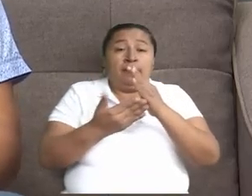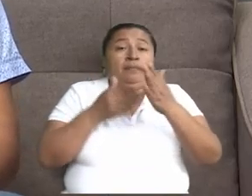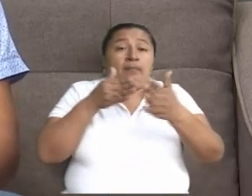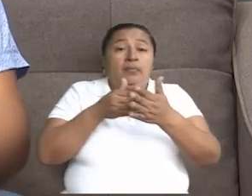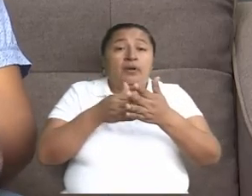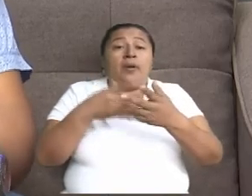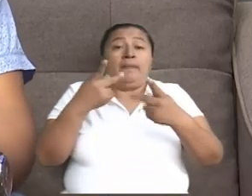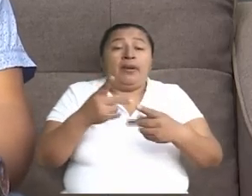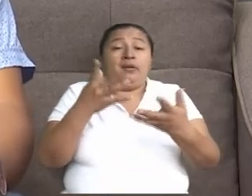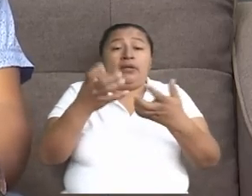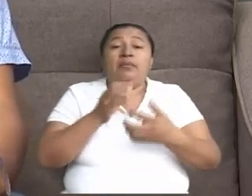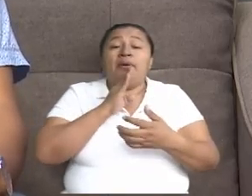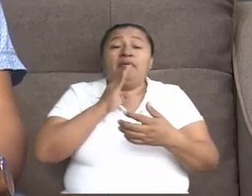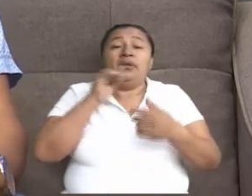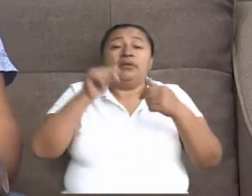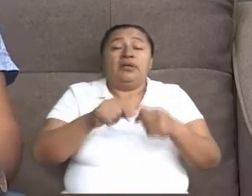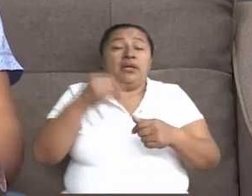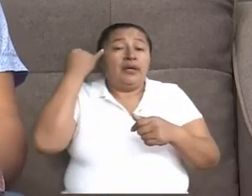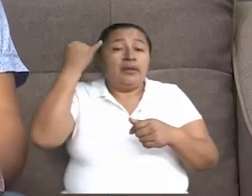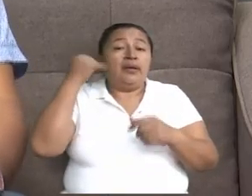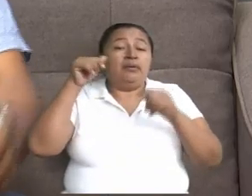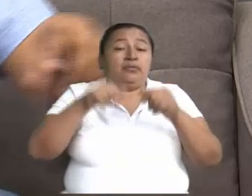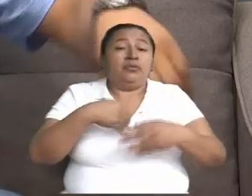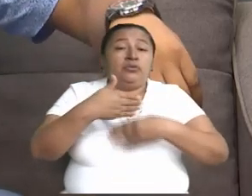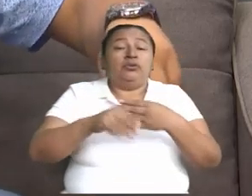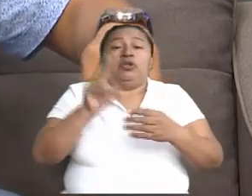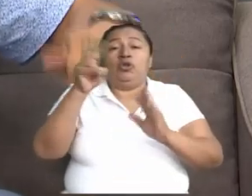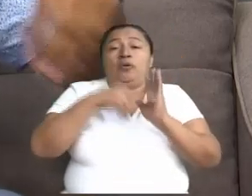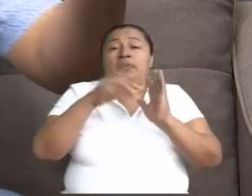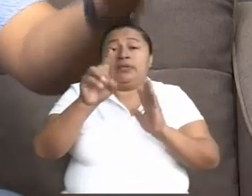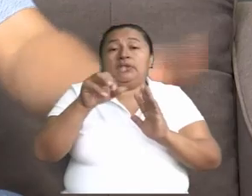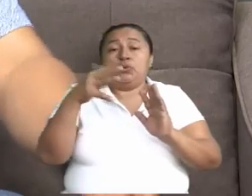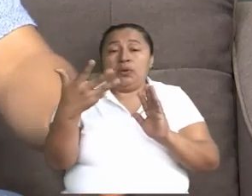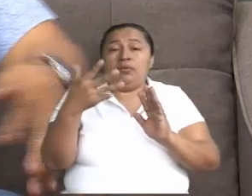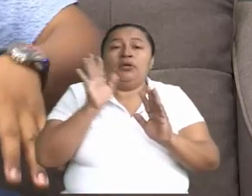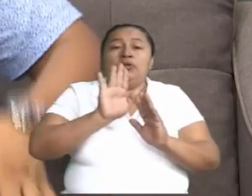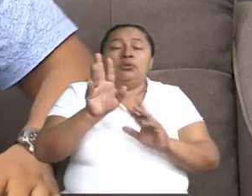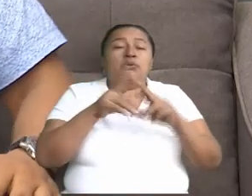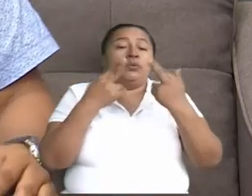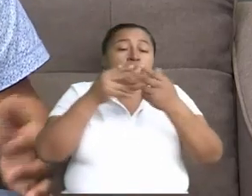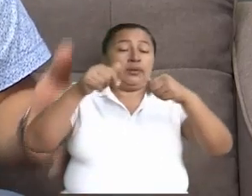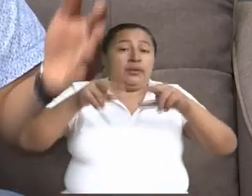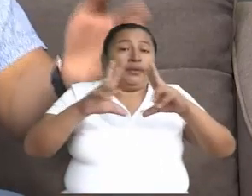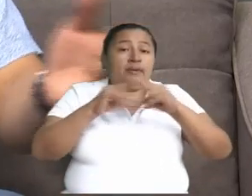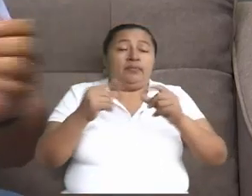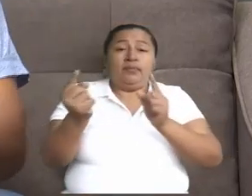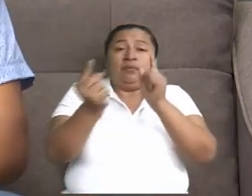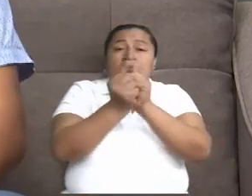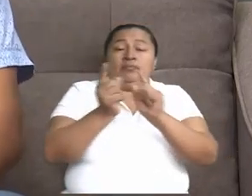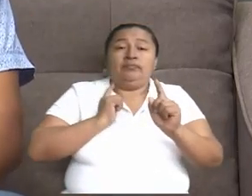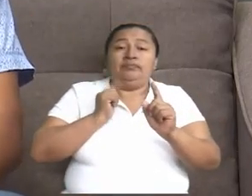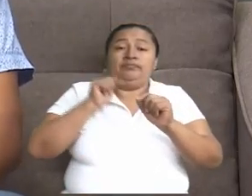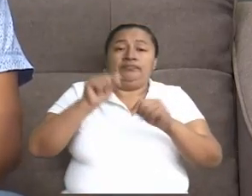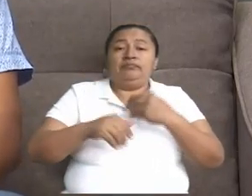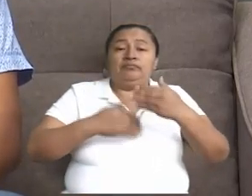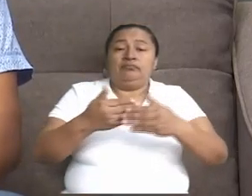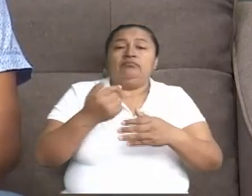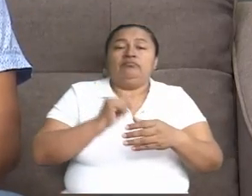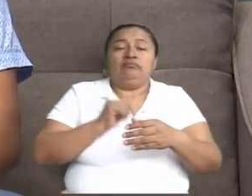habláramos precisamente de las perspectivas para este 2019, su reunión en Nicaragua, el encuentro también que van a tener,